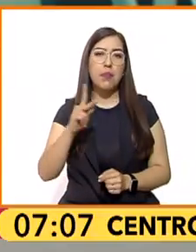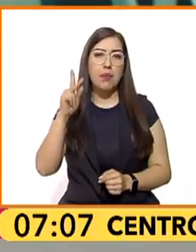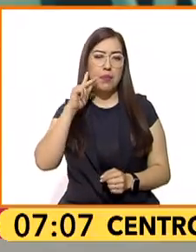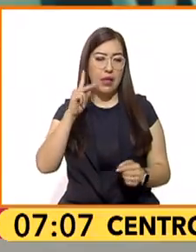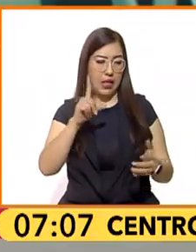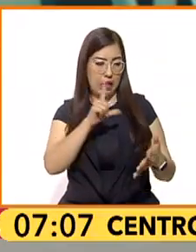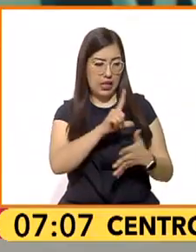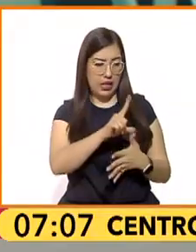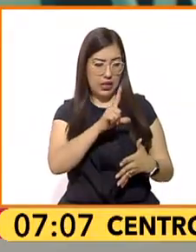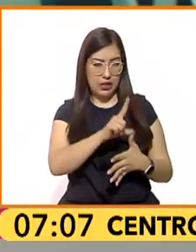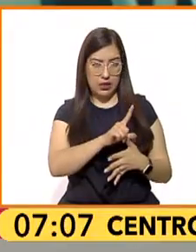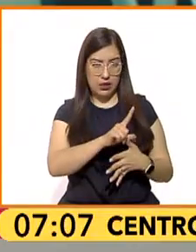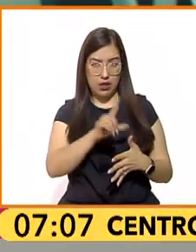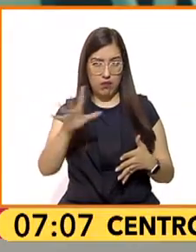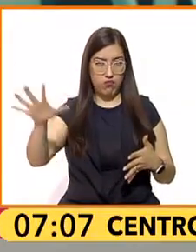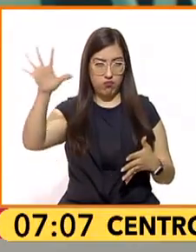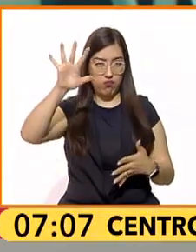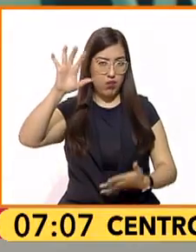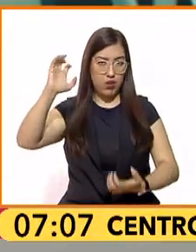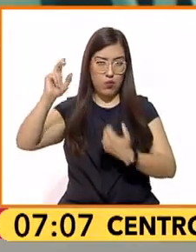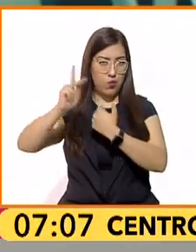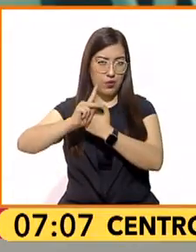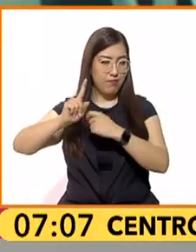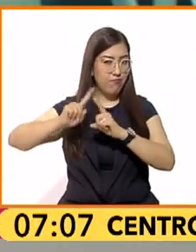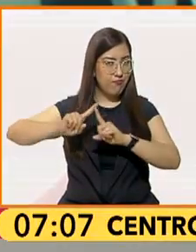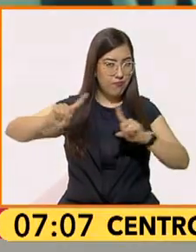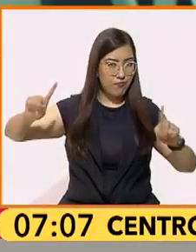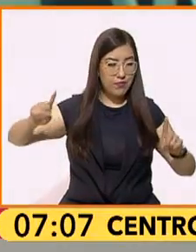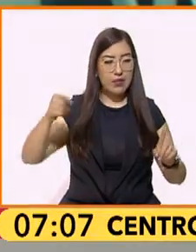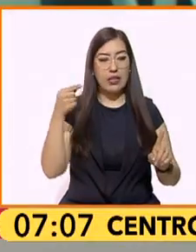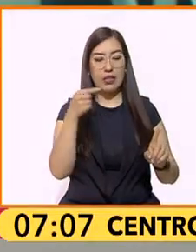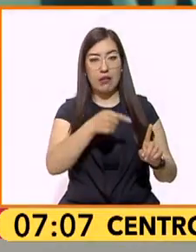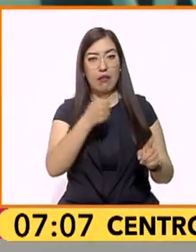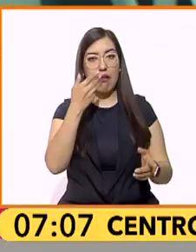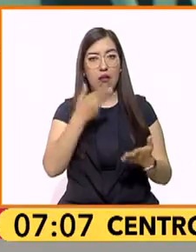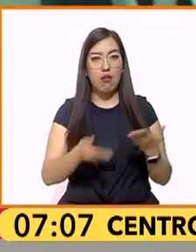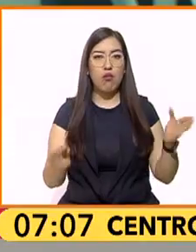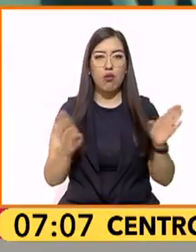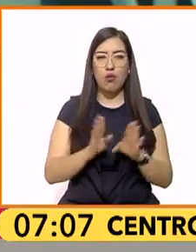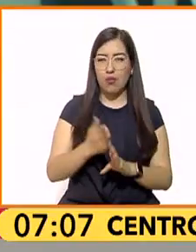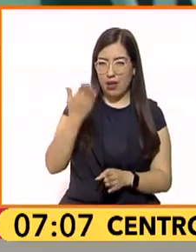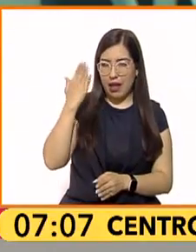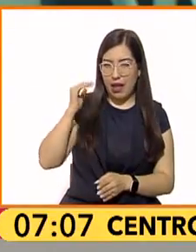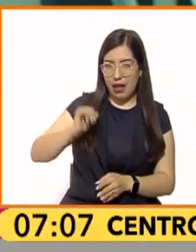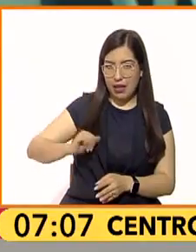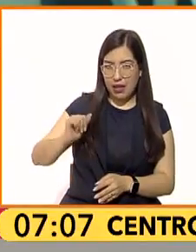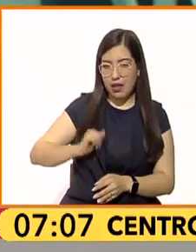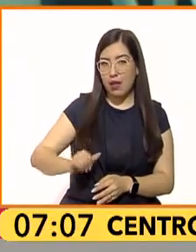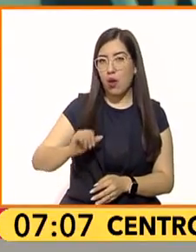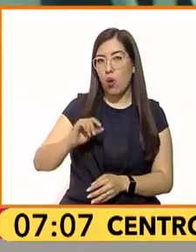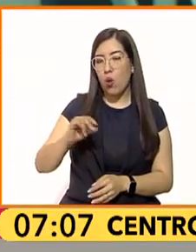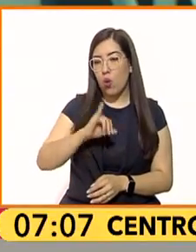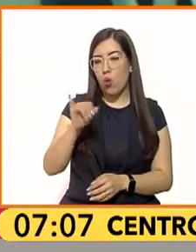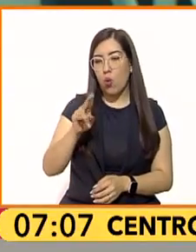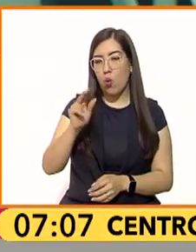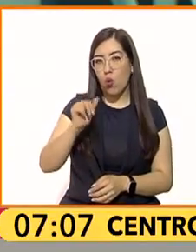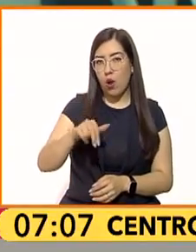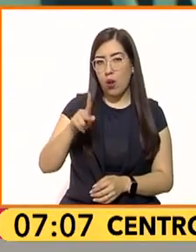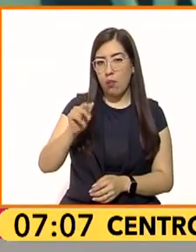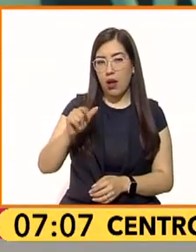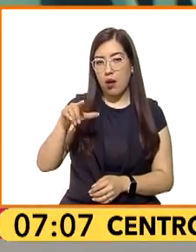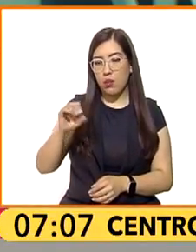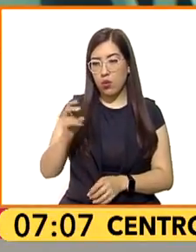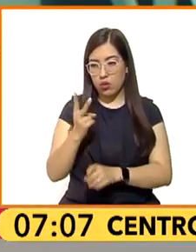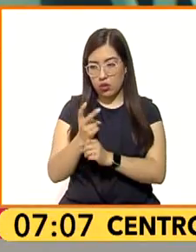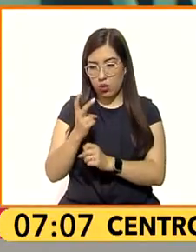europeo, que rompió con esta corriente de ver a Juan Pablo II, de ver llegar a Benedicto XVI, que renuncia y